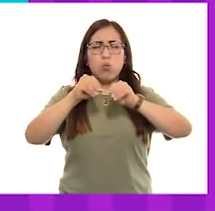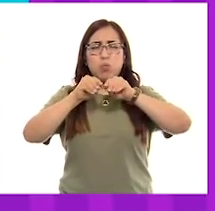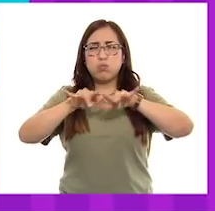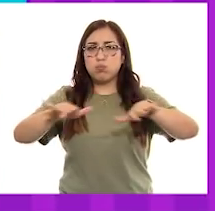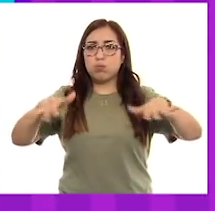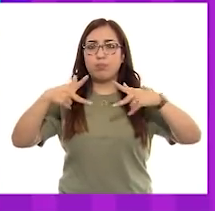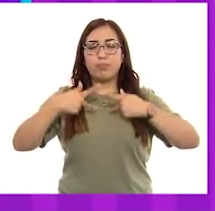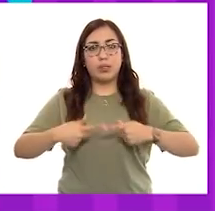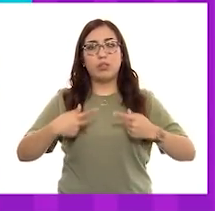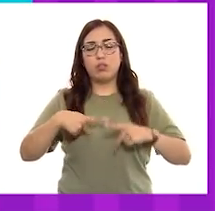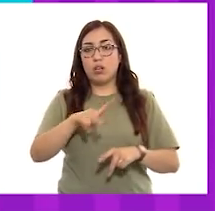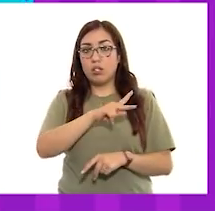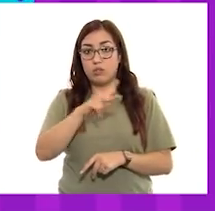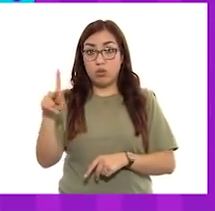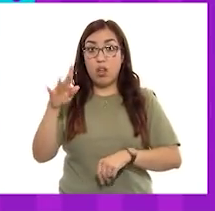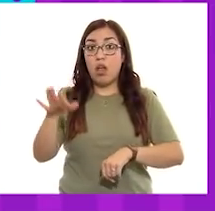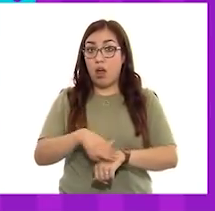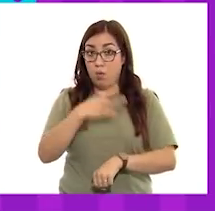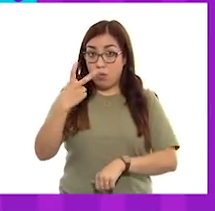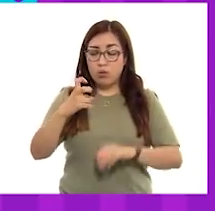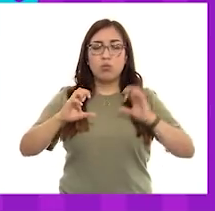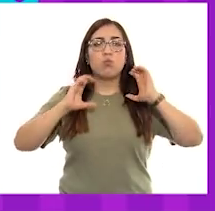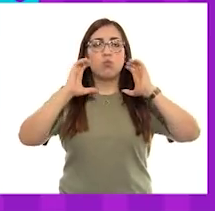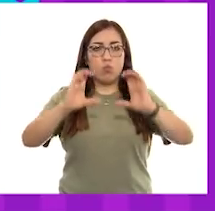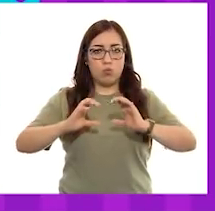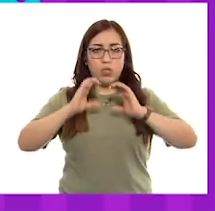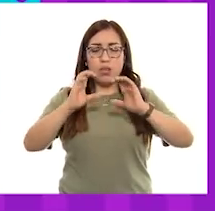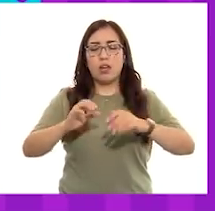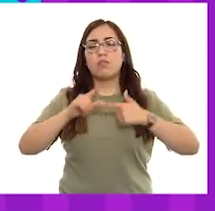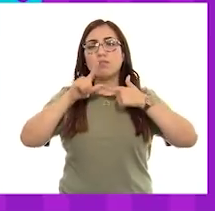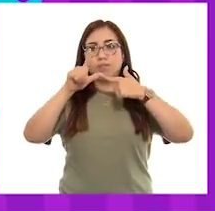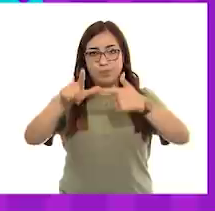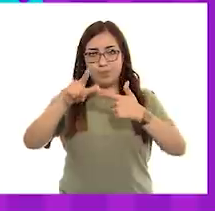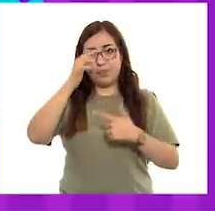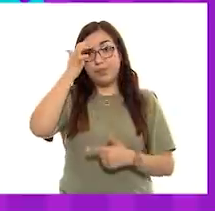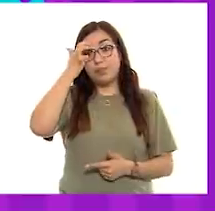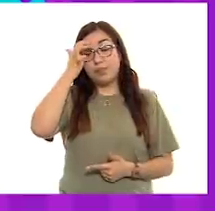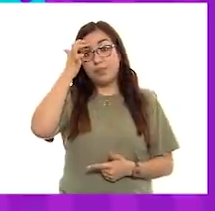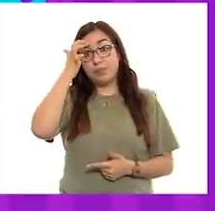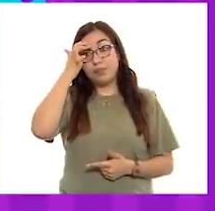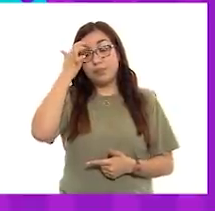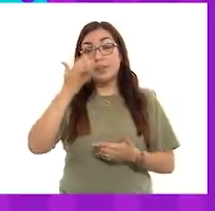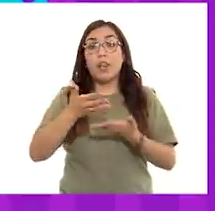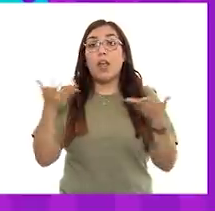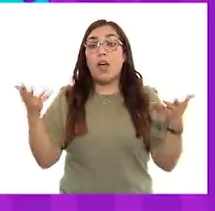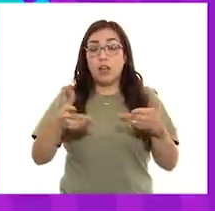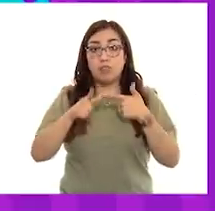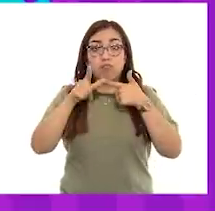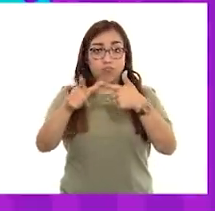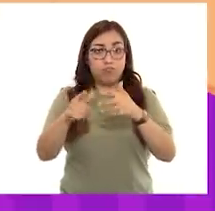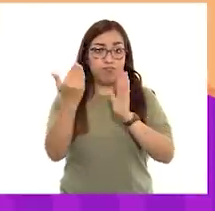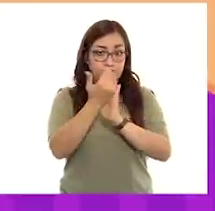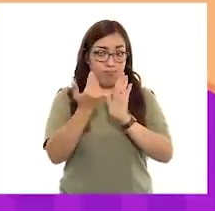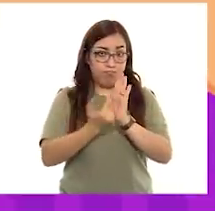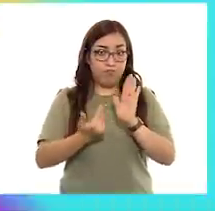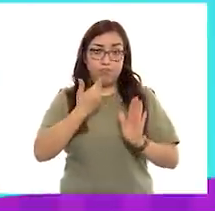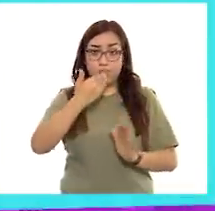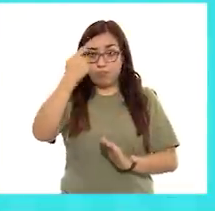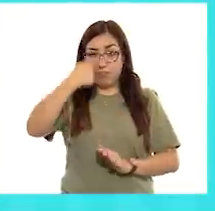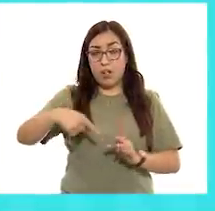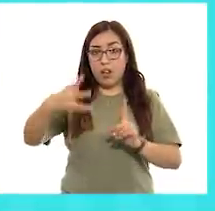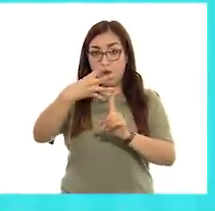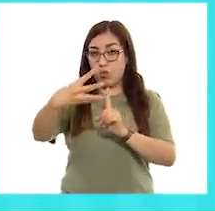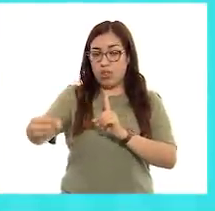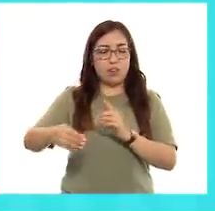personas. Por eso hay que continuar cuidándonos siguiendo las buenas prácticas que ya todos conocemos para evitar contagiarnos.